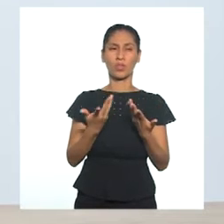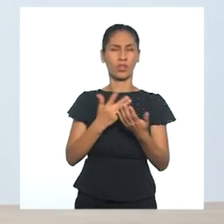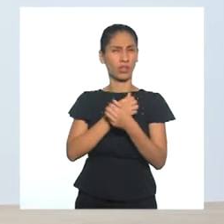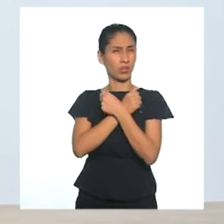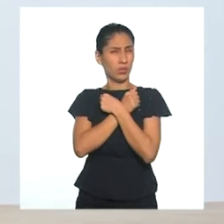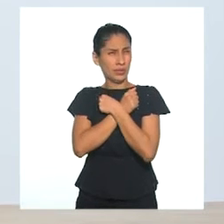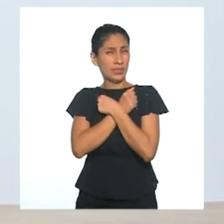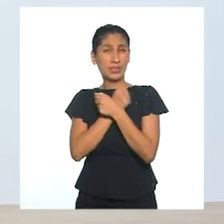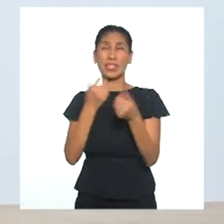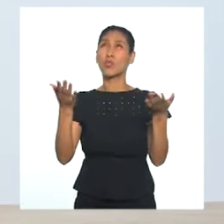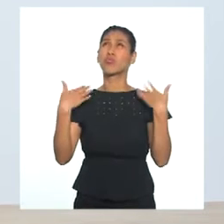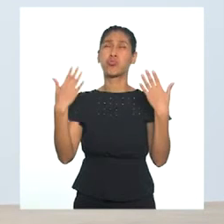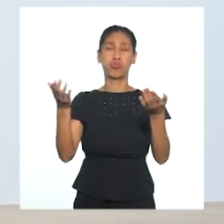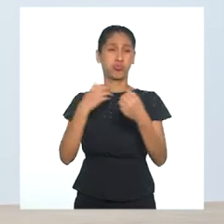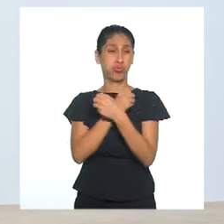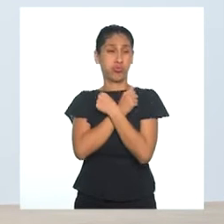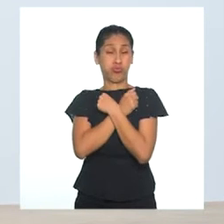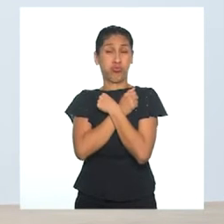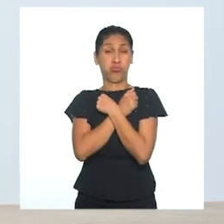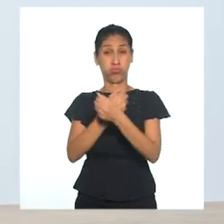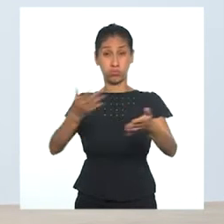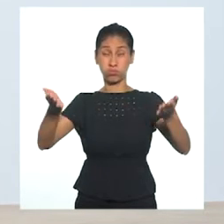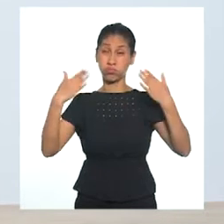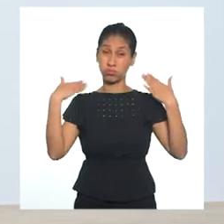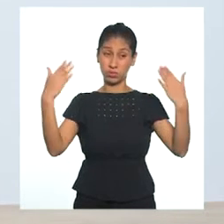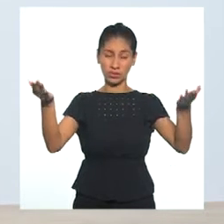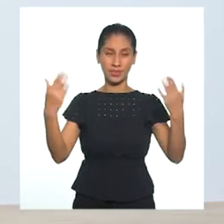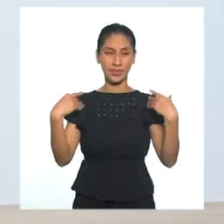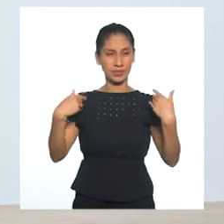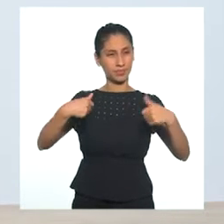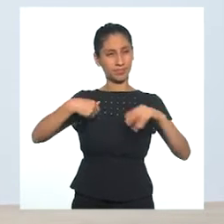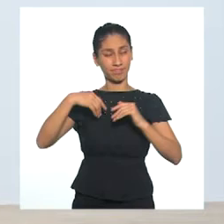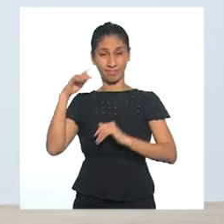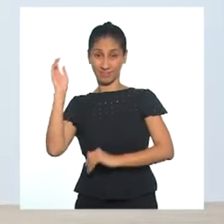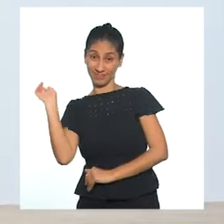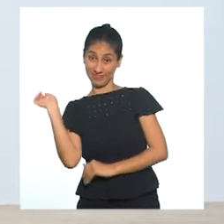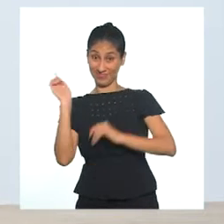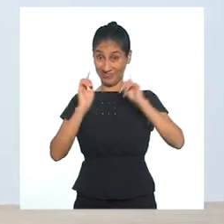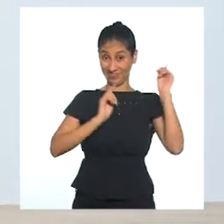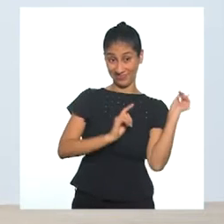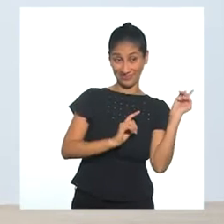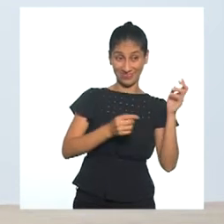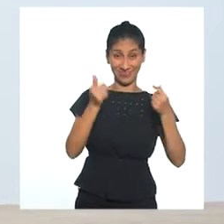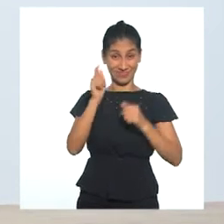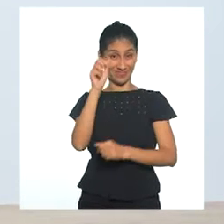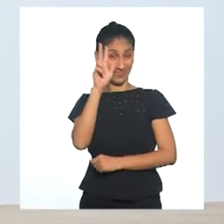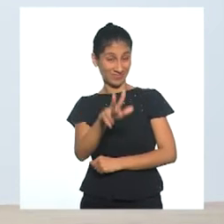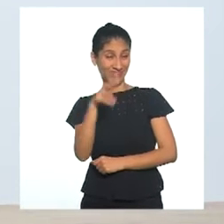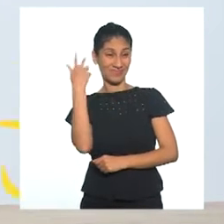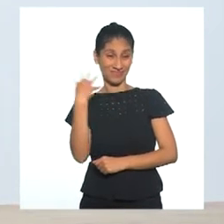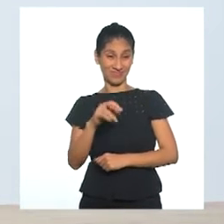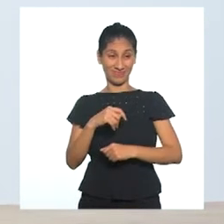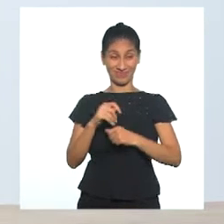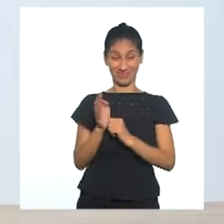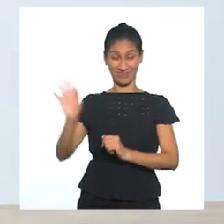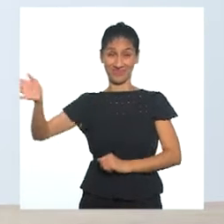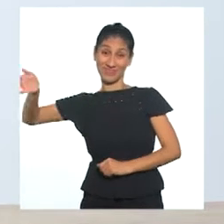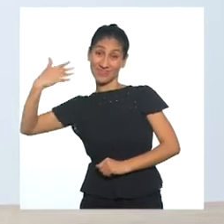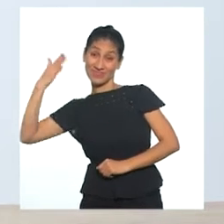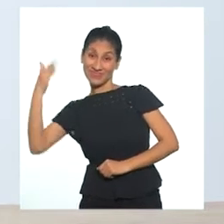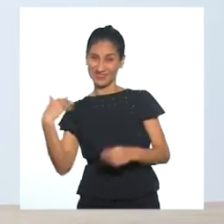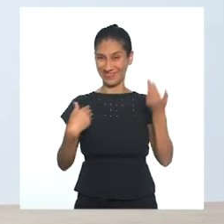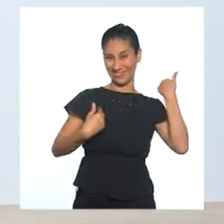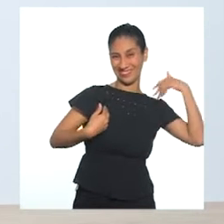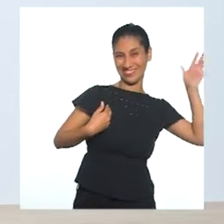¿Qué hacemos cuando tenemos mucho calor? Nos damos aire con las manos, ¿cierto? Y nos vamos a ir de lado a lado. Un, dos, tres.